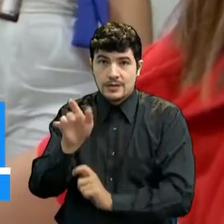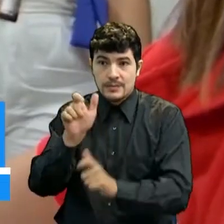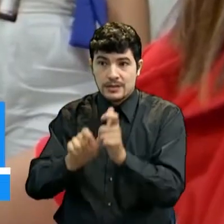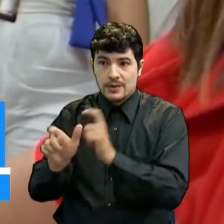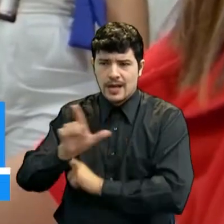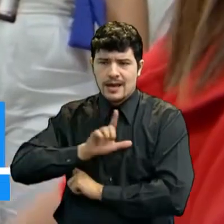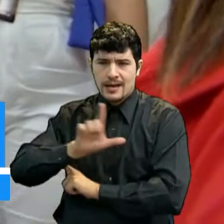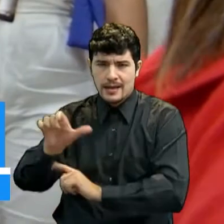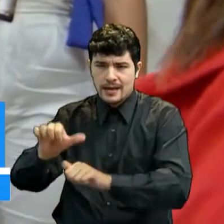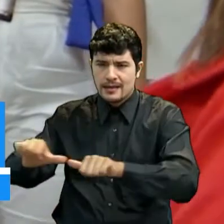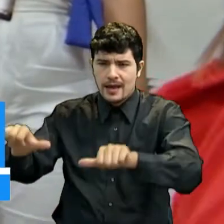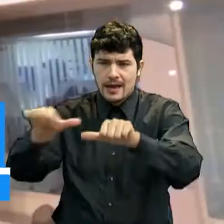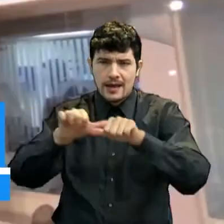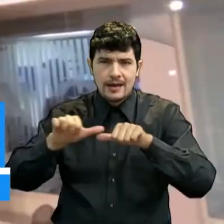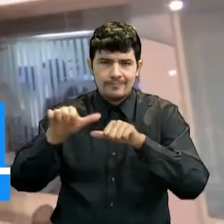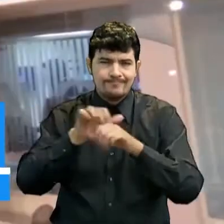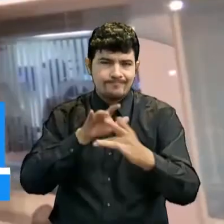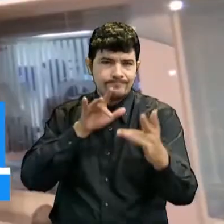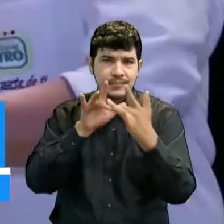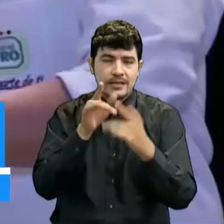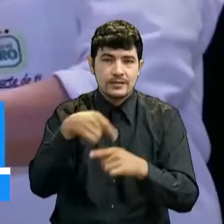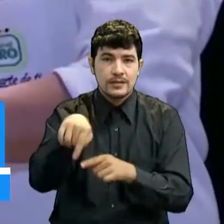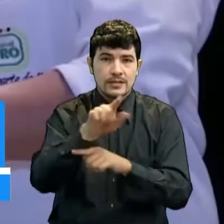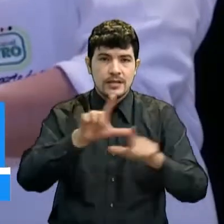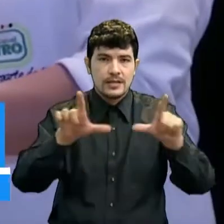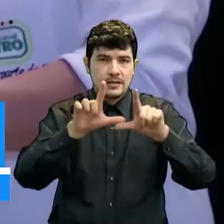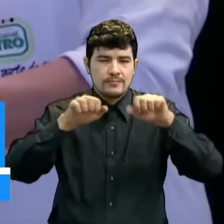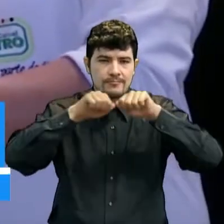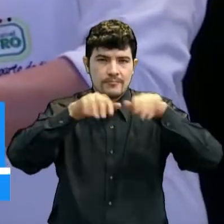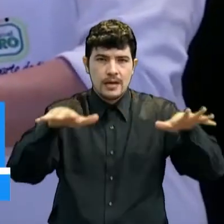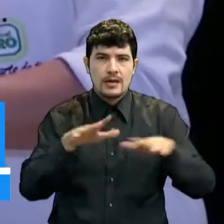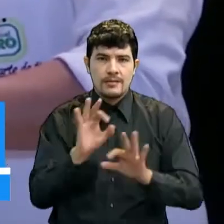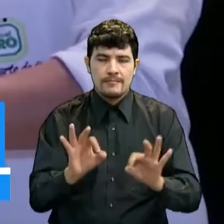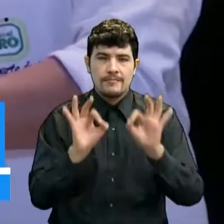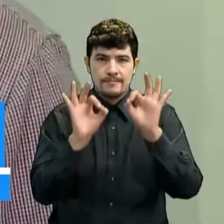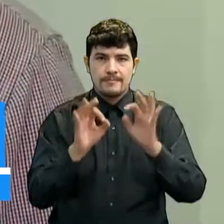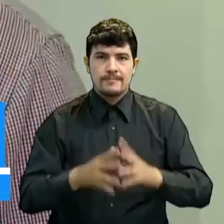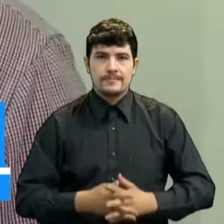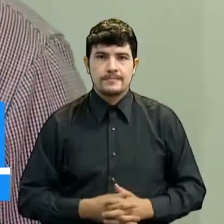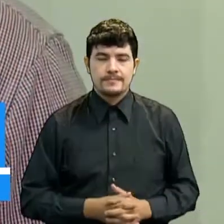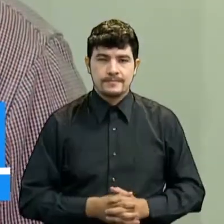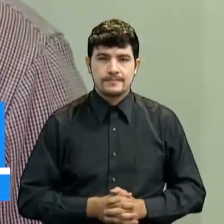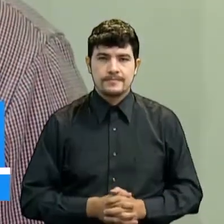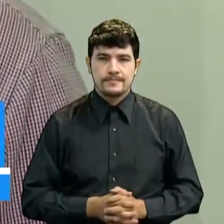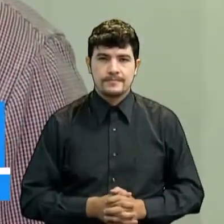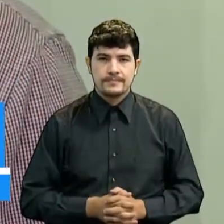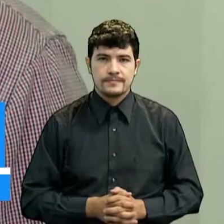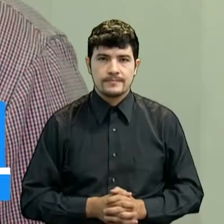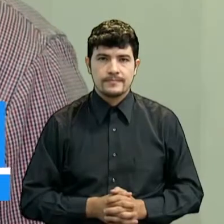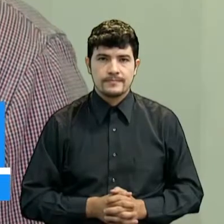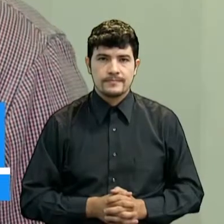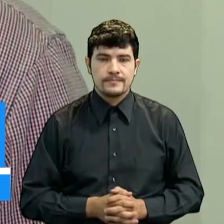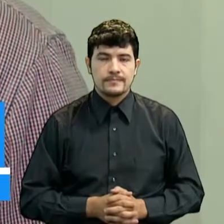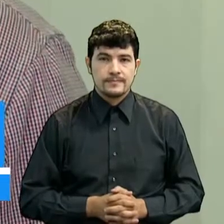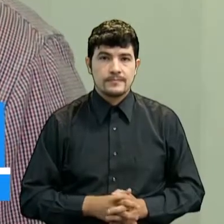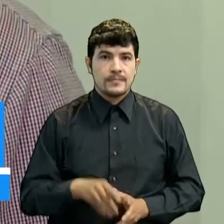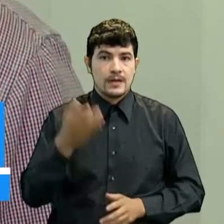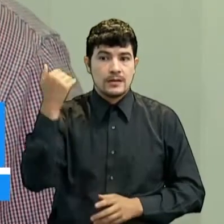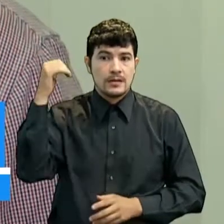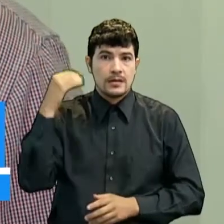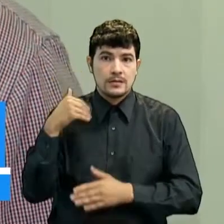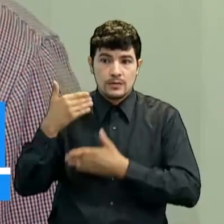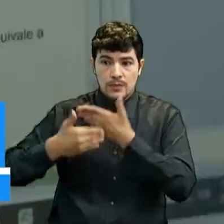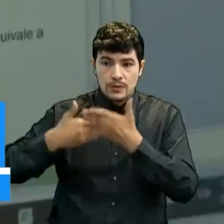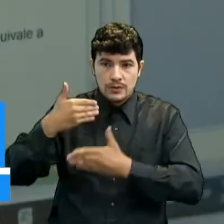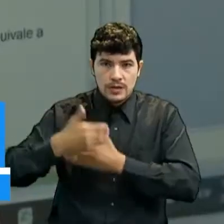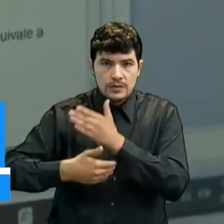Oriente colombiano a las regiones y a todas las familias del Gran Santander. Se ha hecho un acompañamiento certero, se ha